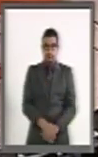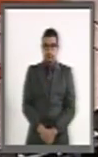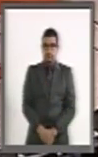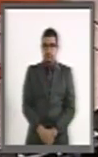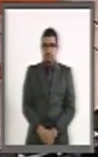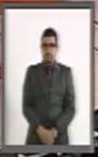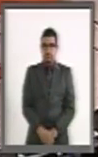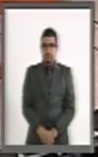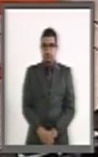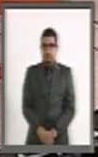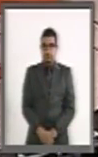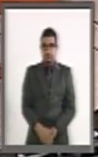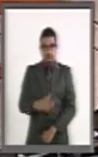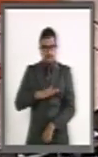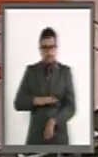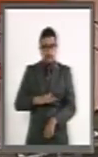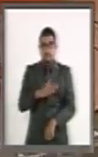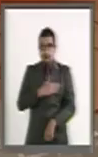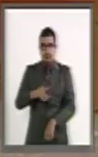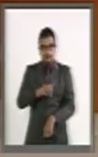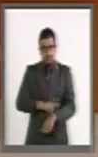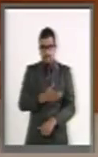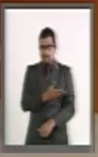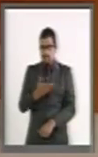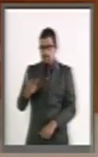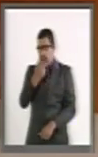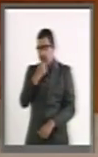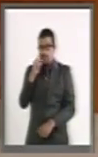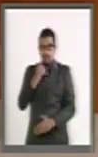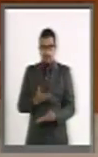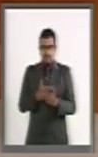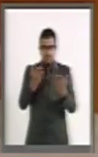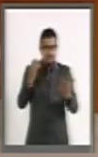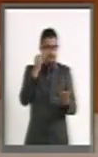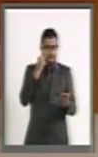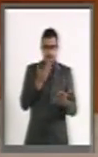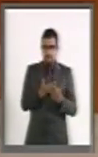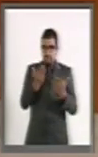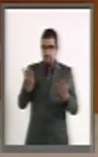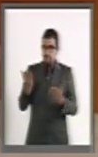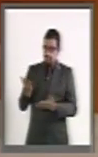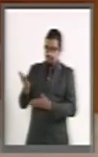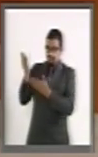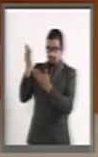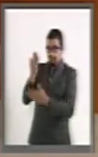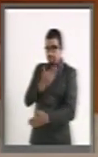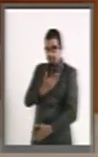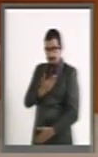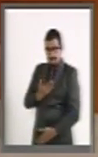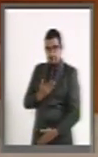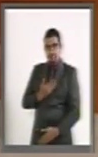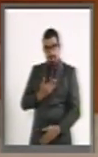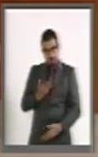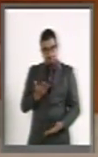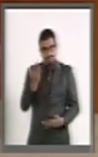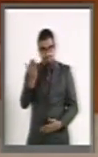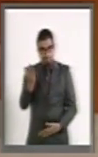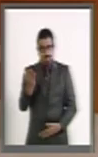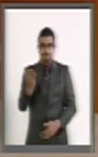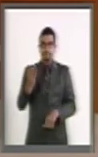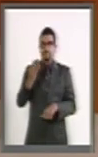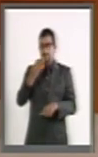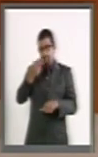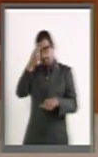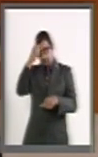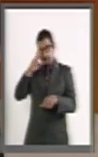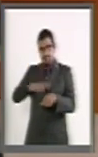Muy buenos días, compañeras y compañeros senadores. Con el permiso de la presidencia de la mesa